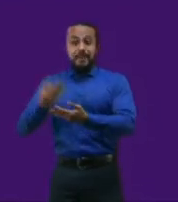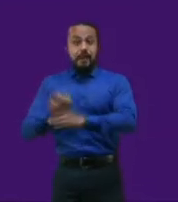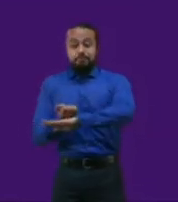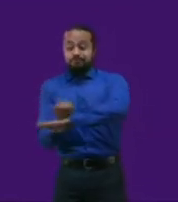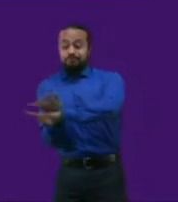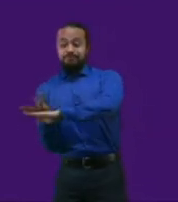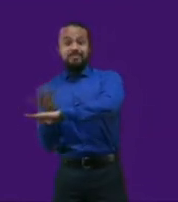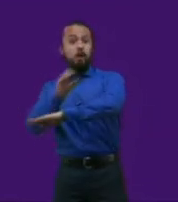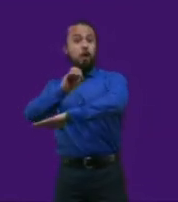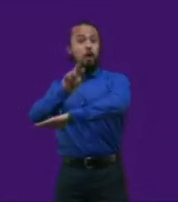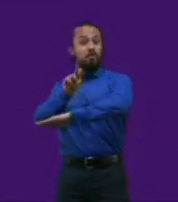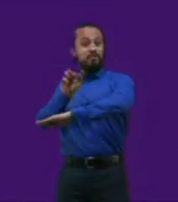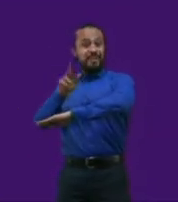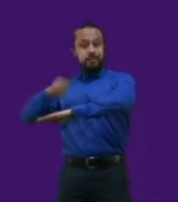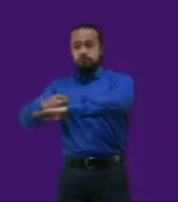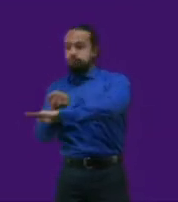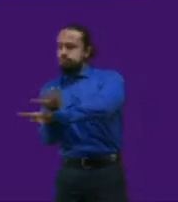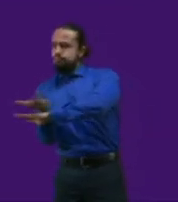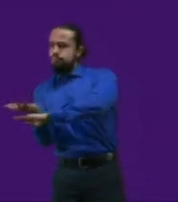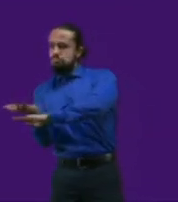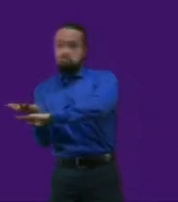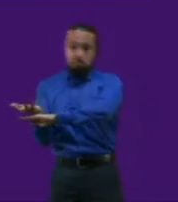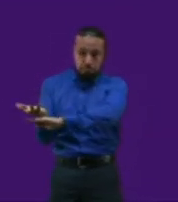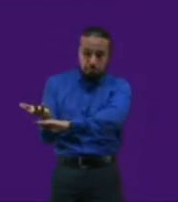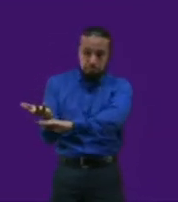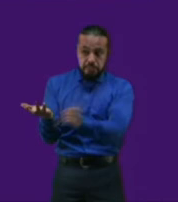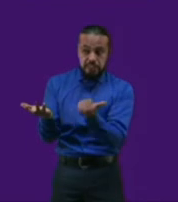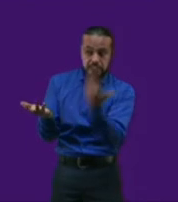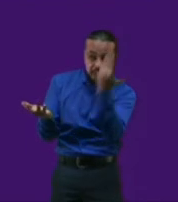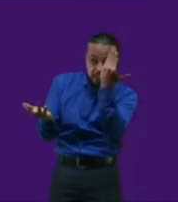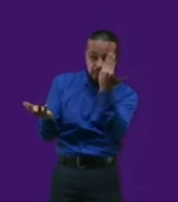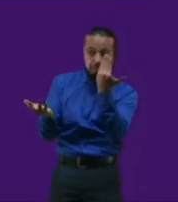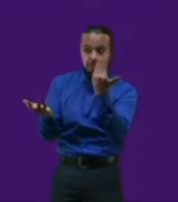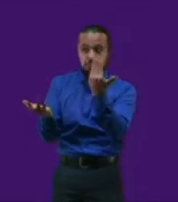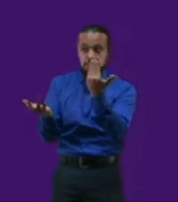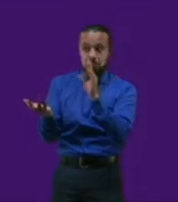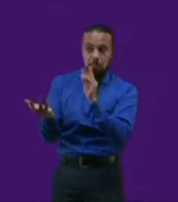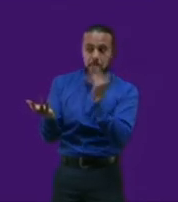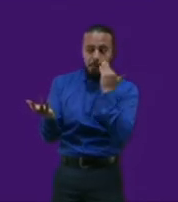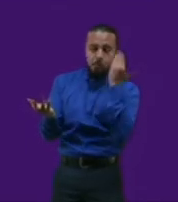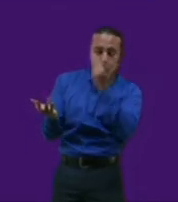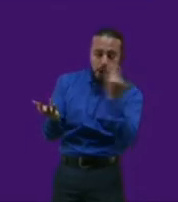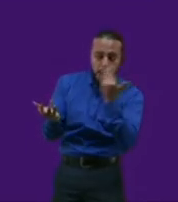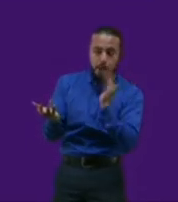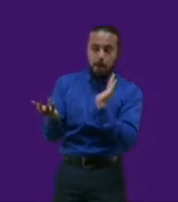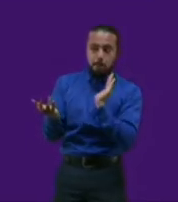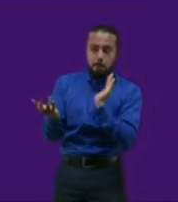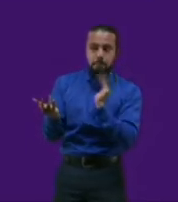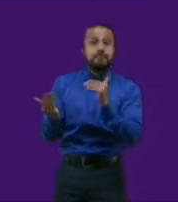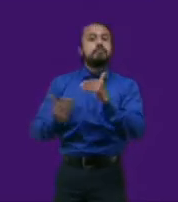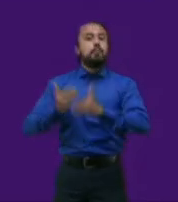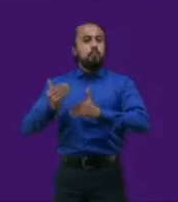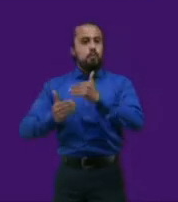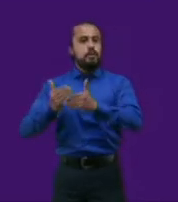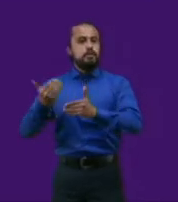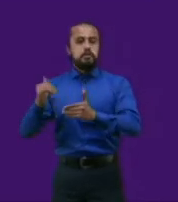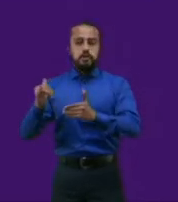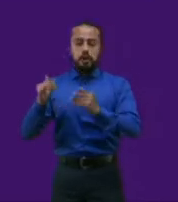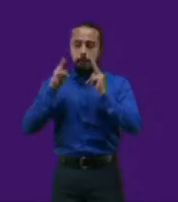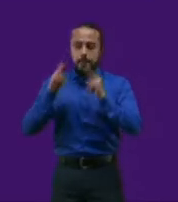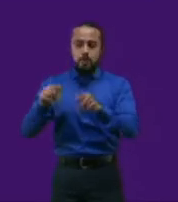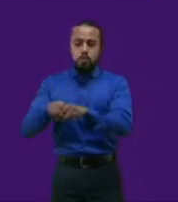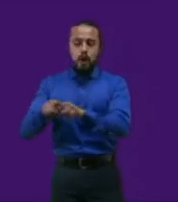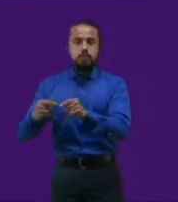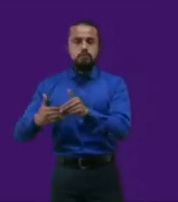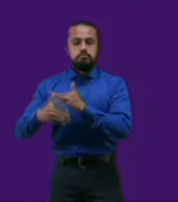pero solamente así pudimos probar, oye, esto sí funciona, y ahí ya después comenzamos a hacer toda la parte para atrás de construir